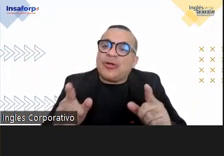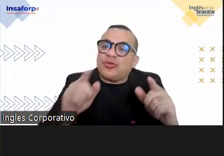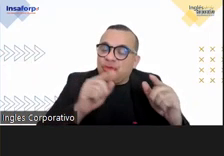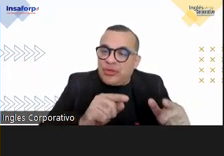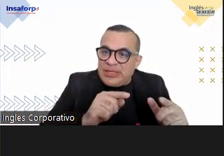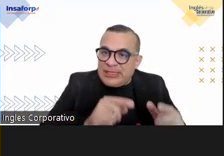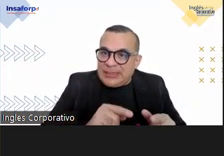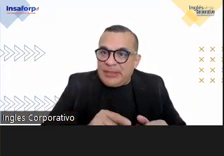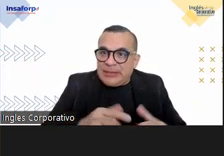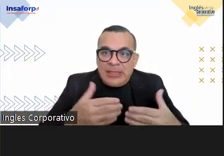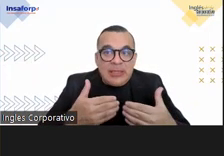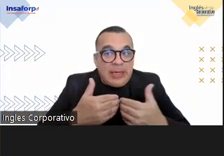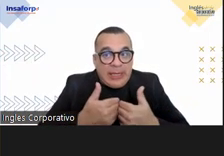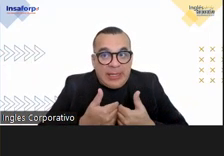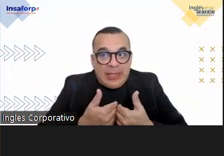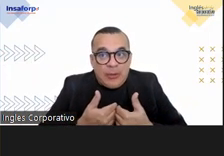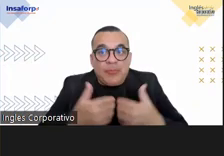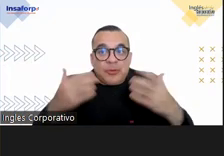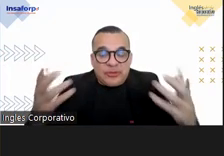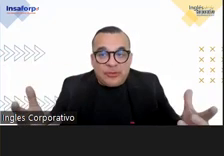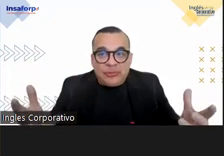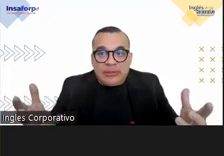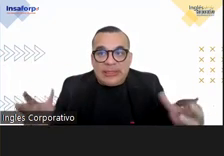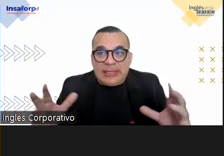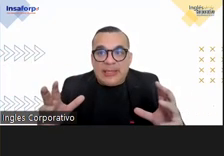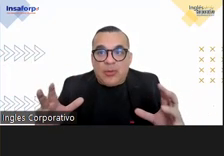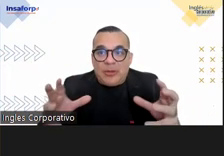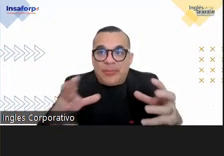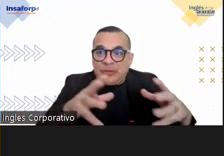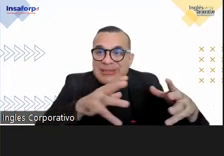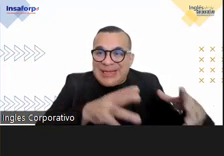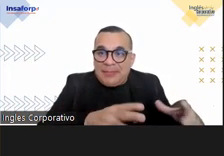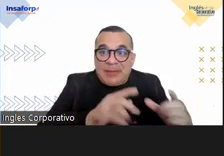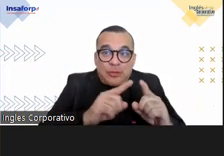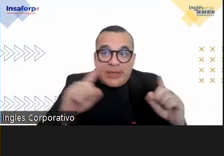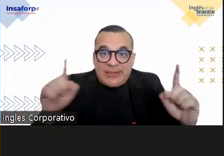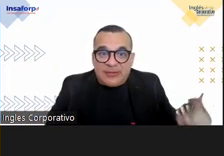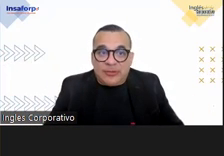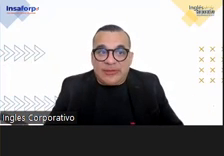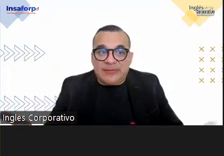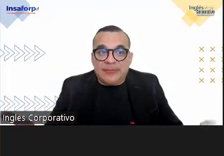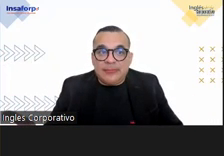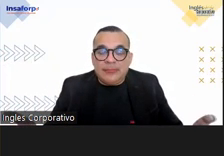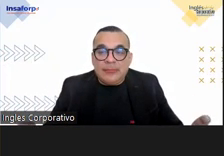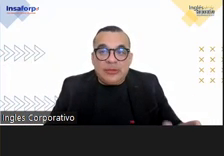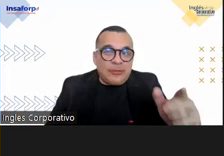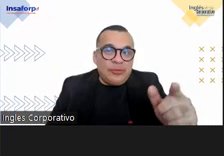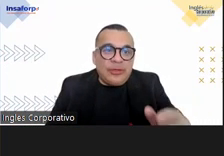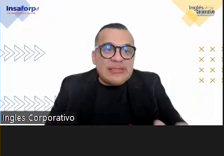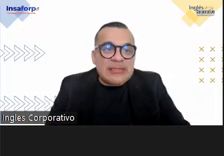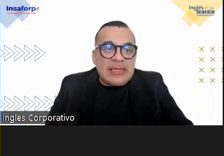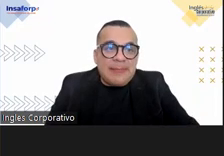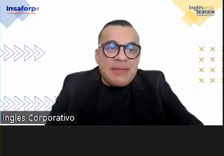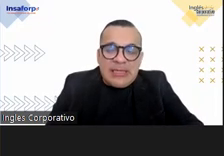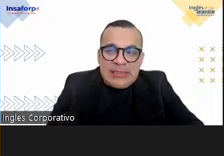lo que se construye directamente en un proceso de cuadro de mando integral para toma de decisiones. Lo